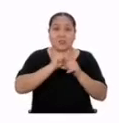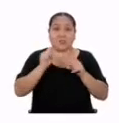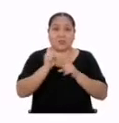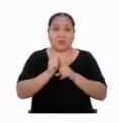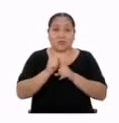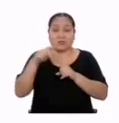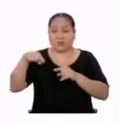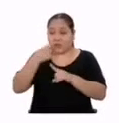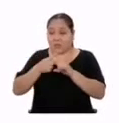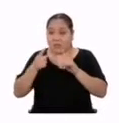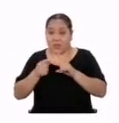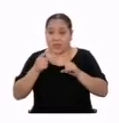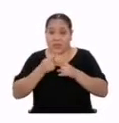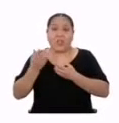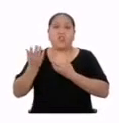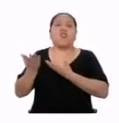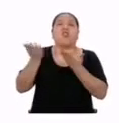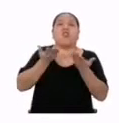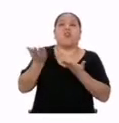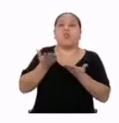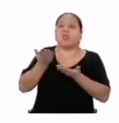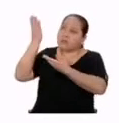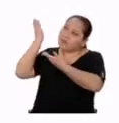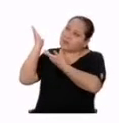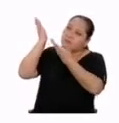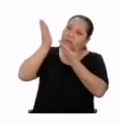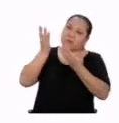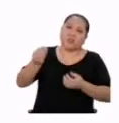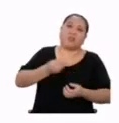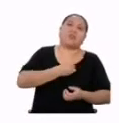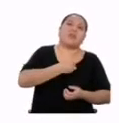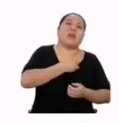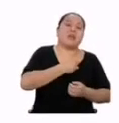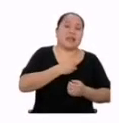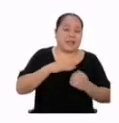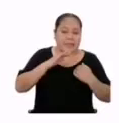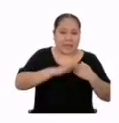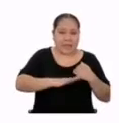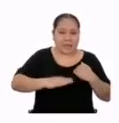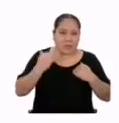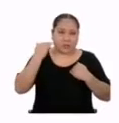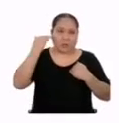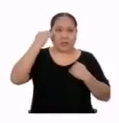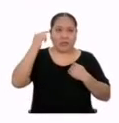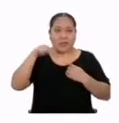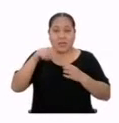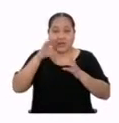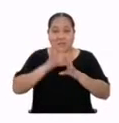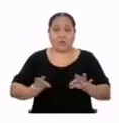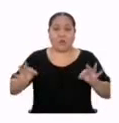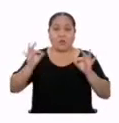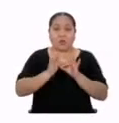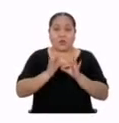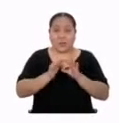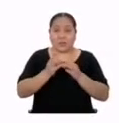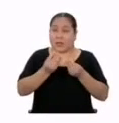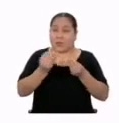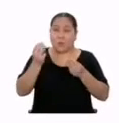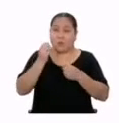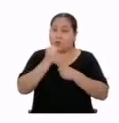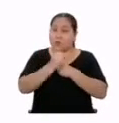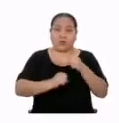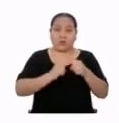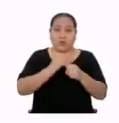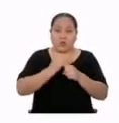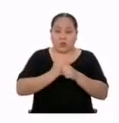diversidad viene desde nuestros ancestros y nos ha marcado desde la niñez. Es en esa riqueza milenaria y ancestral que deberíamos buscar las